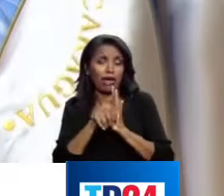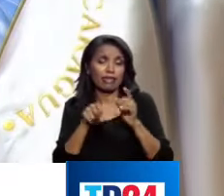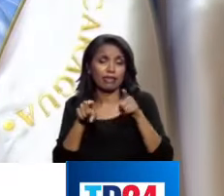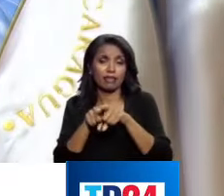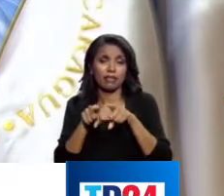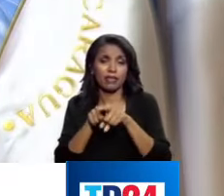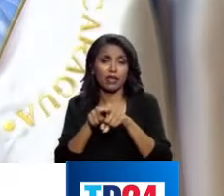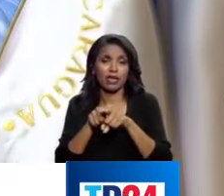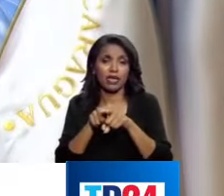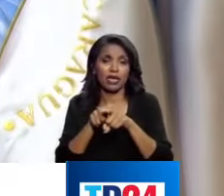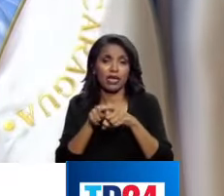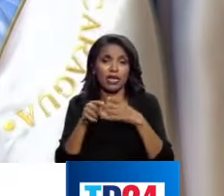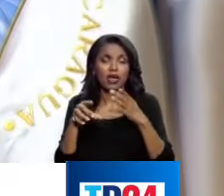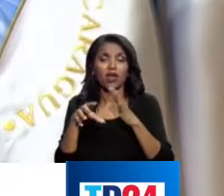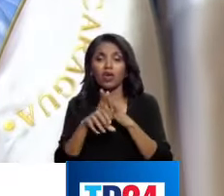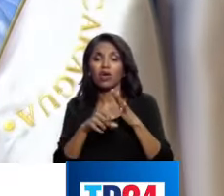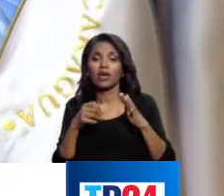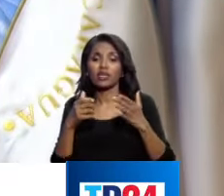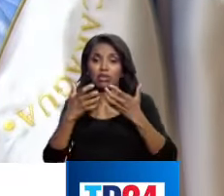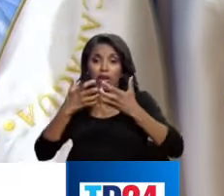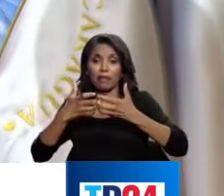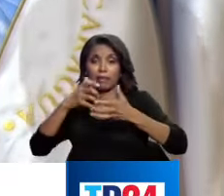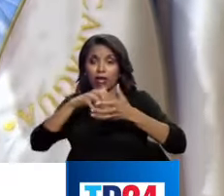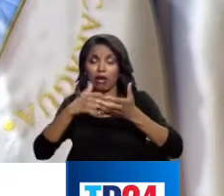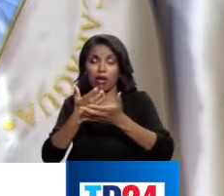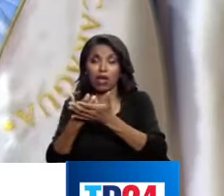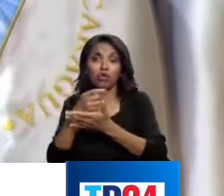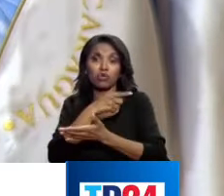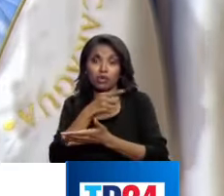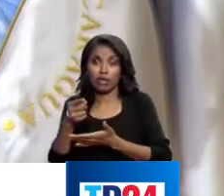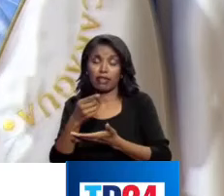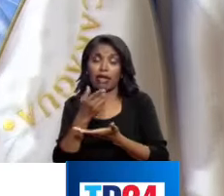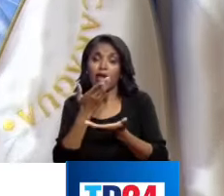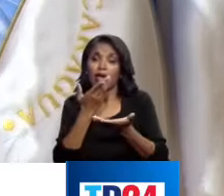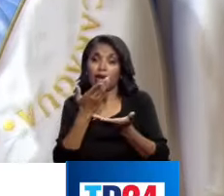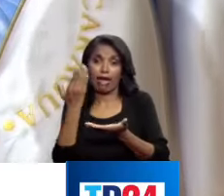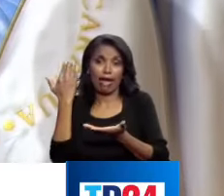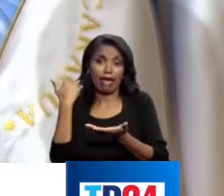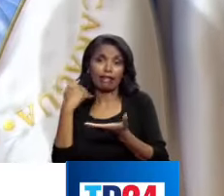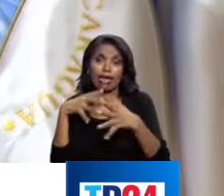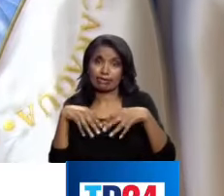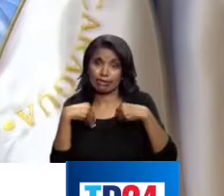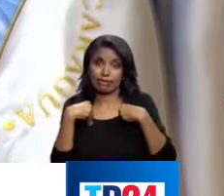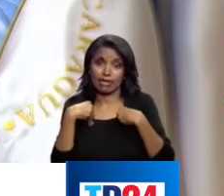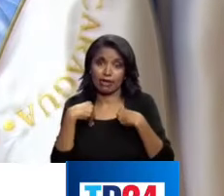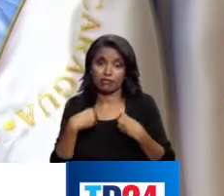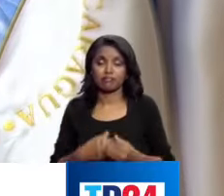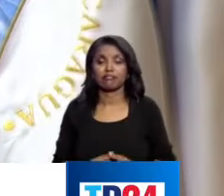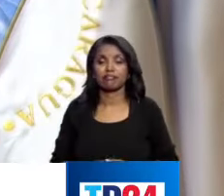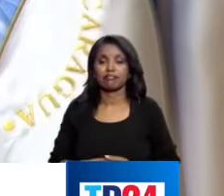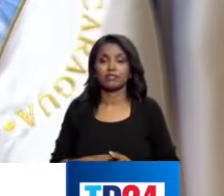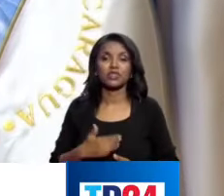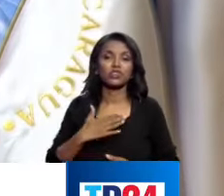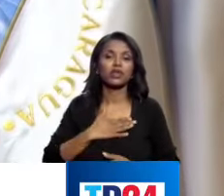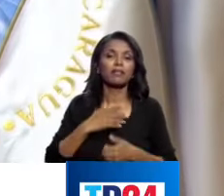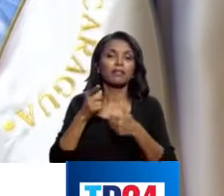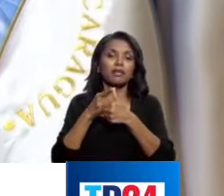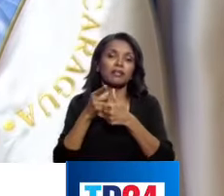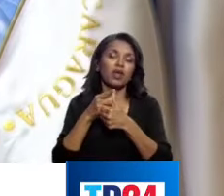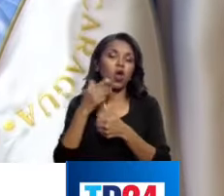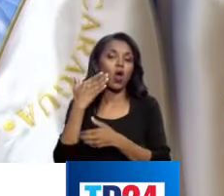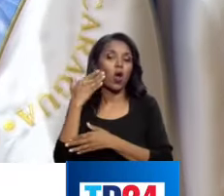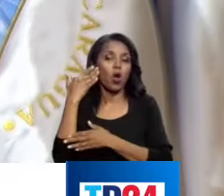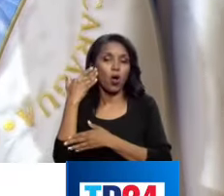el alma a una nación como se lo arranca la minería metálica a cielo abierto. Mi primer homenaje es para los